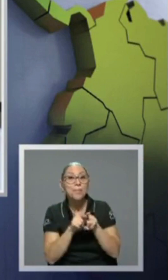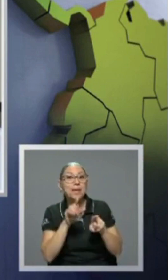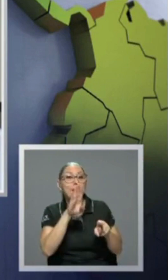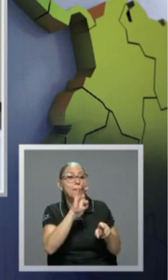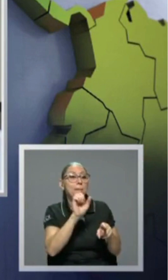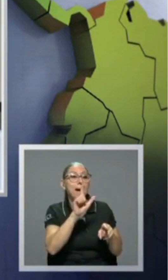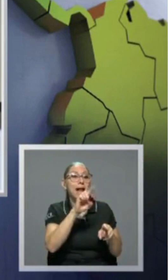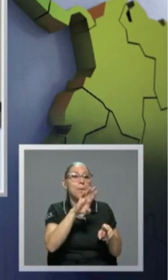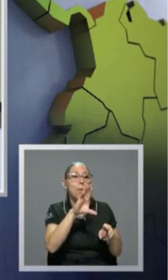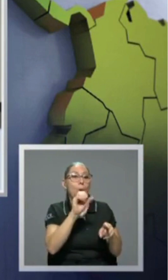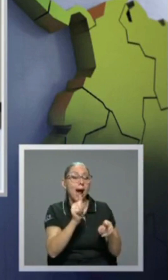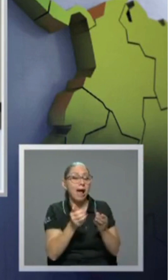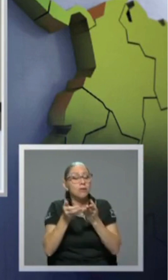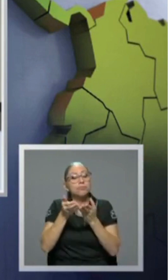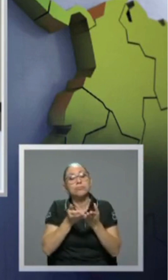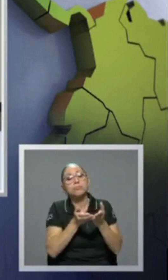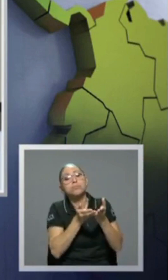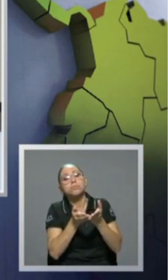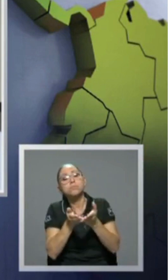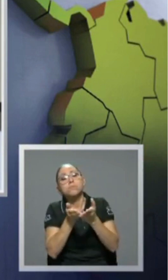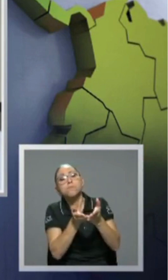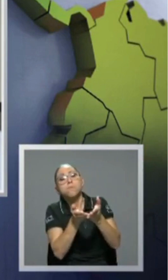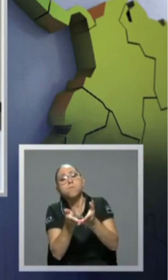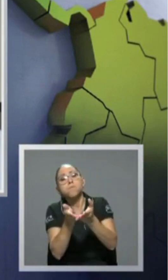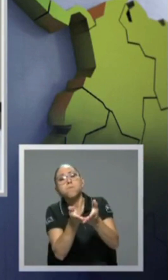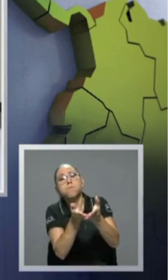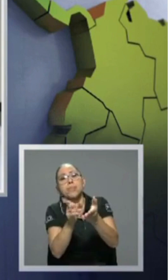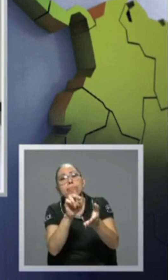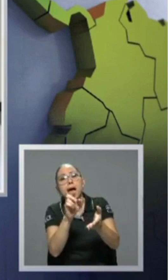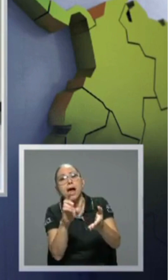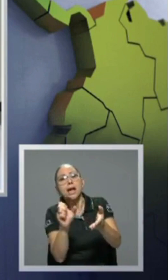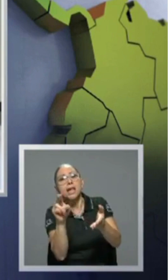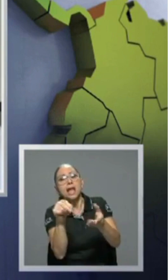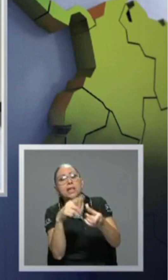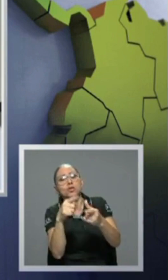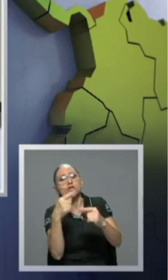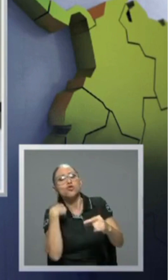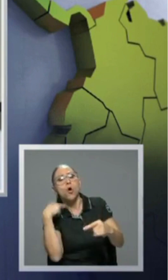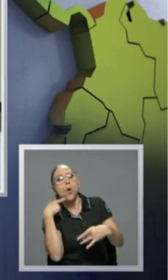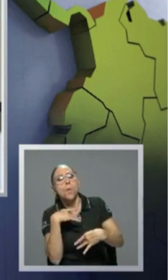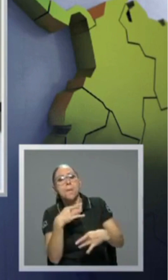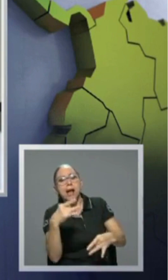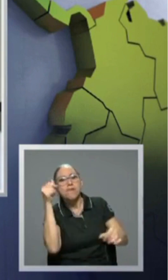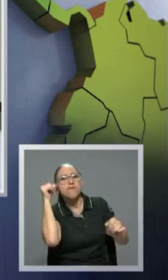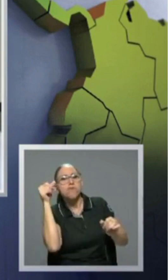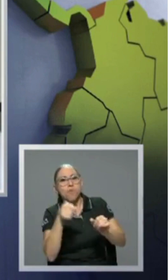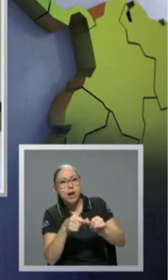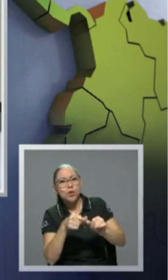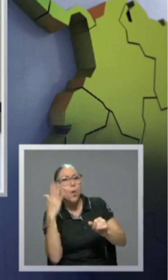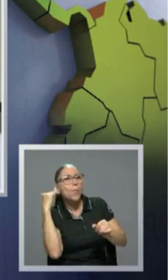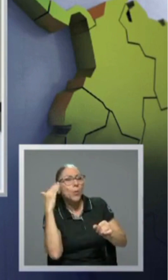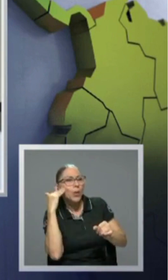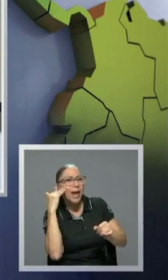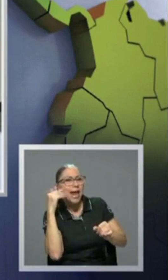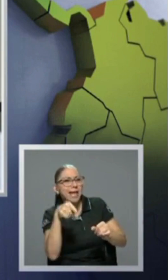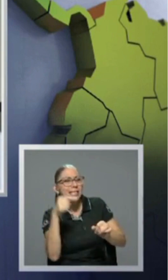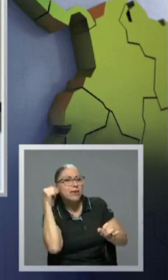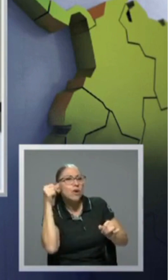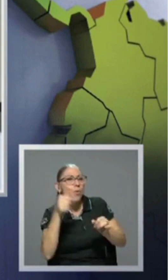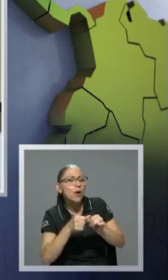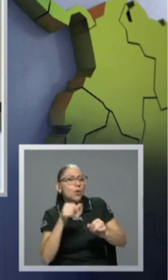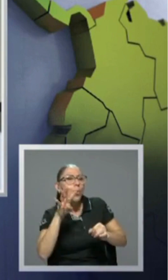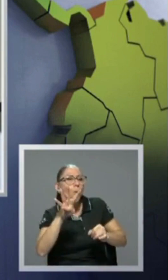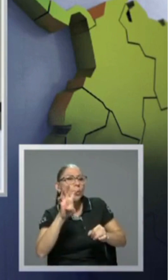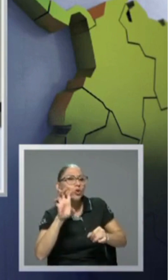Darién, sobre todo me interesó el recuerdo. ¿Por qué de ese recuerdo 400 años después?